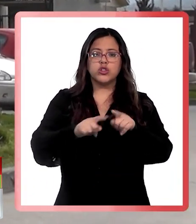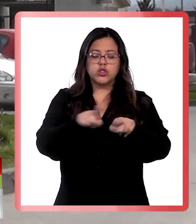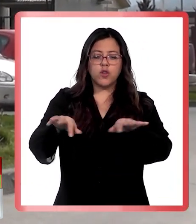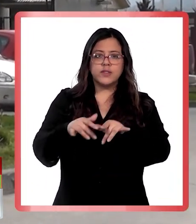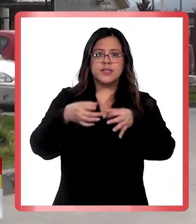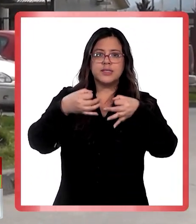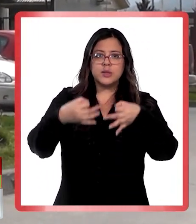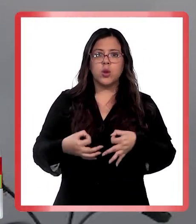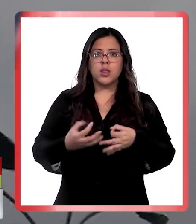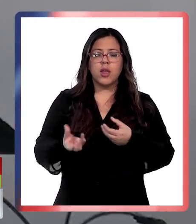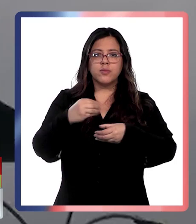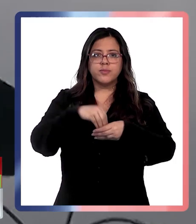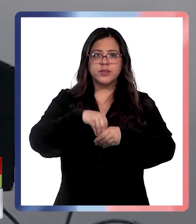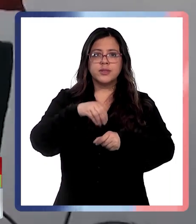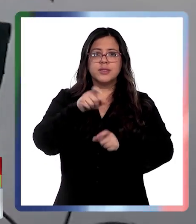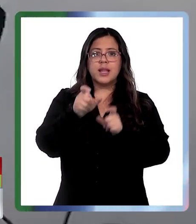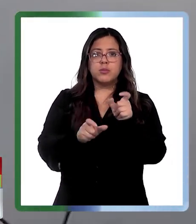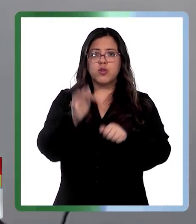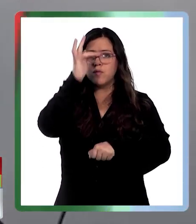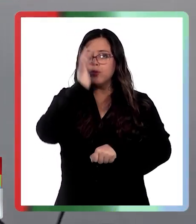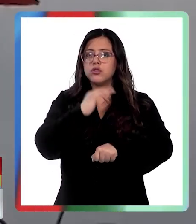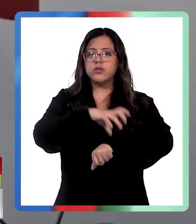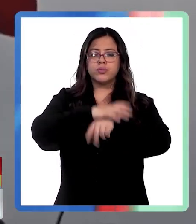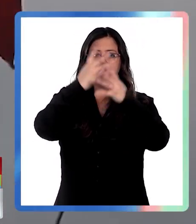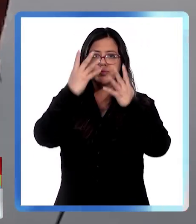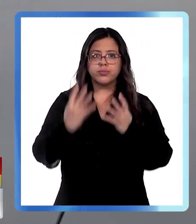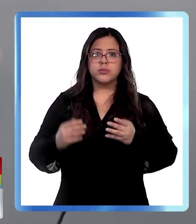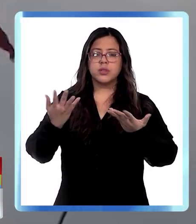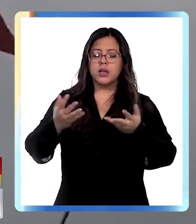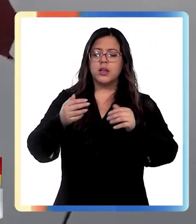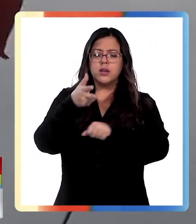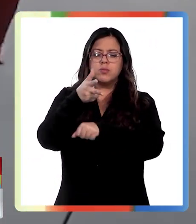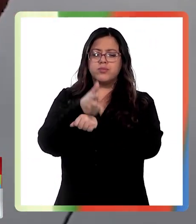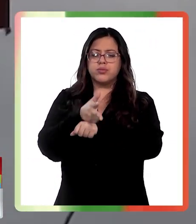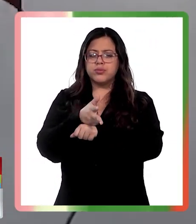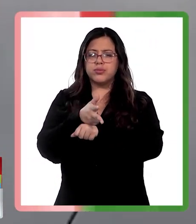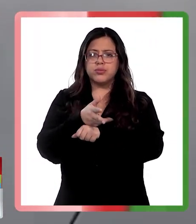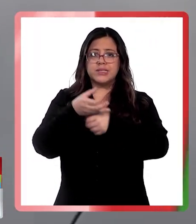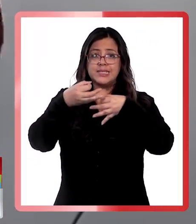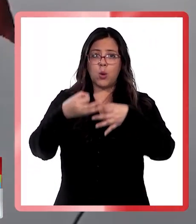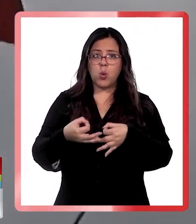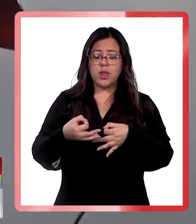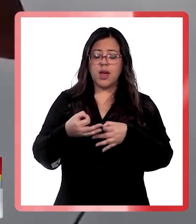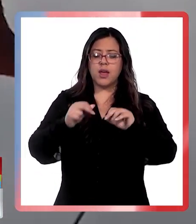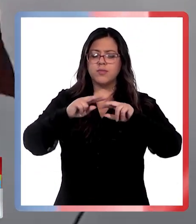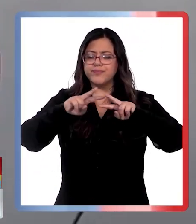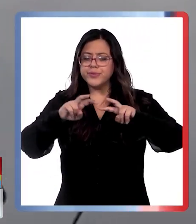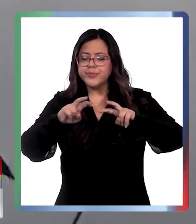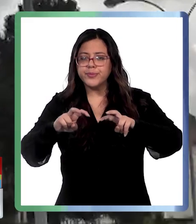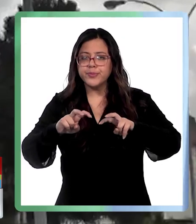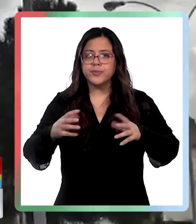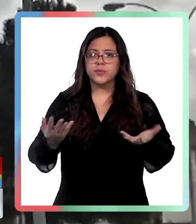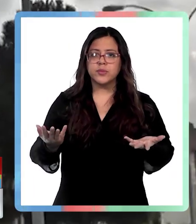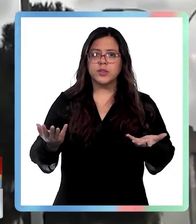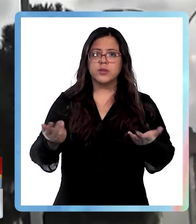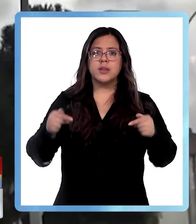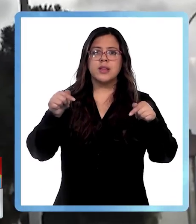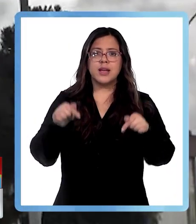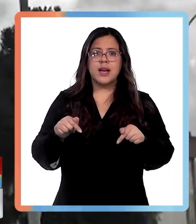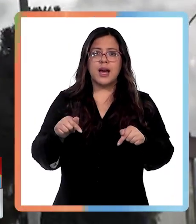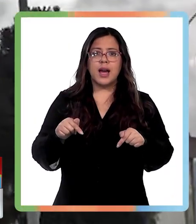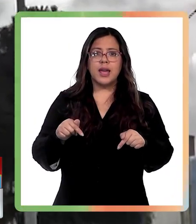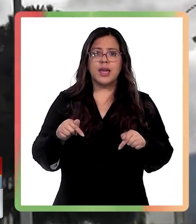llevado a cabo por la Oficina de Seguridad Interna de Gendarmería. A través de la revisión de cámaras de seguridad del recinto